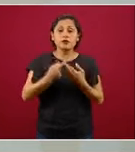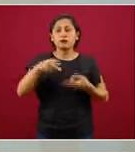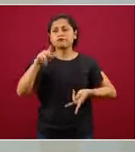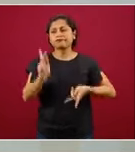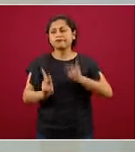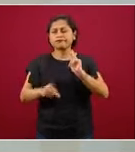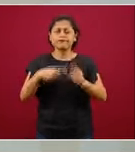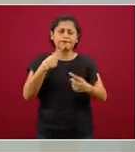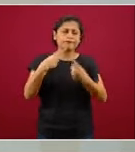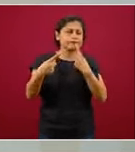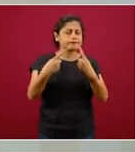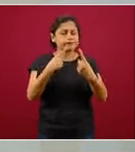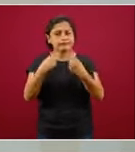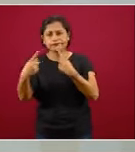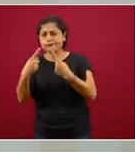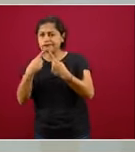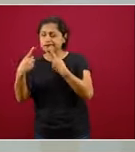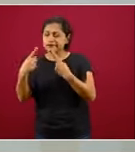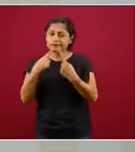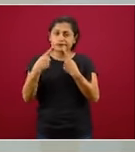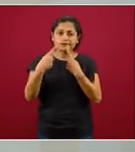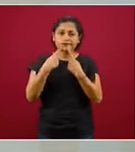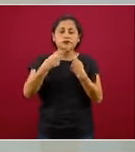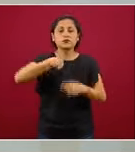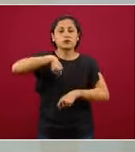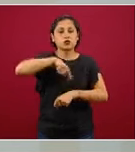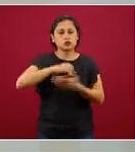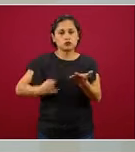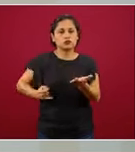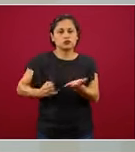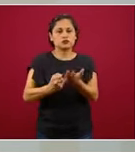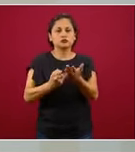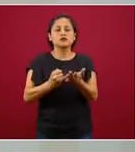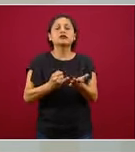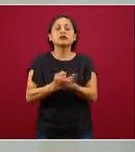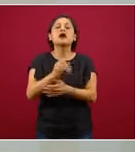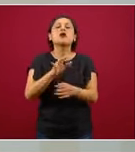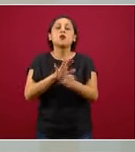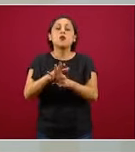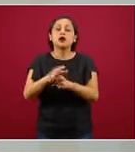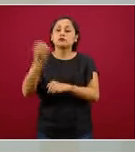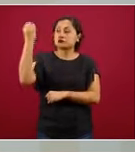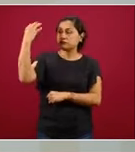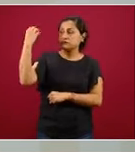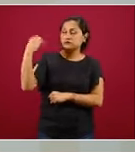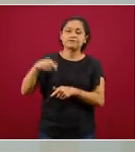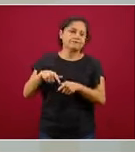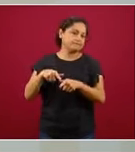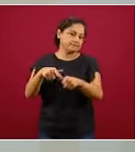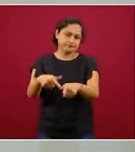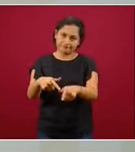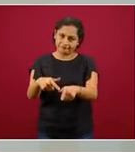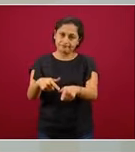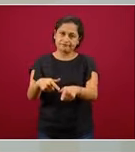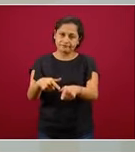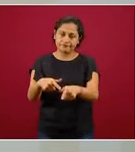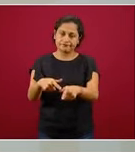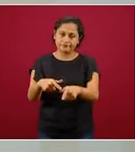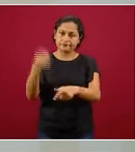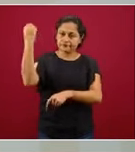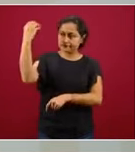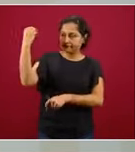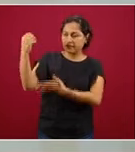resolvimos lo que hay que resolver, que es, desde luego, que continúa el proceso del semáforo como un